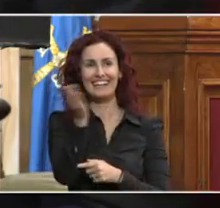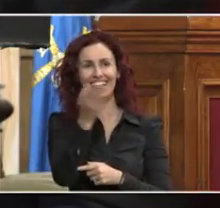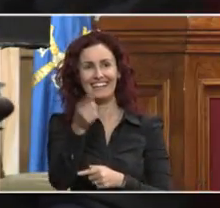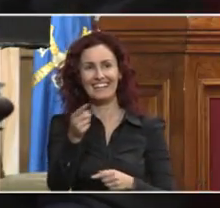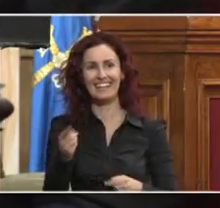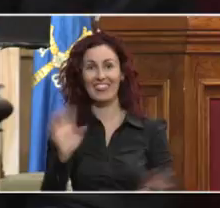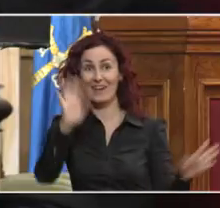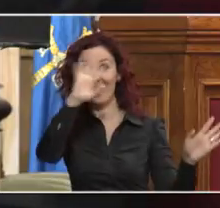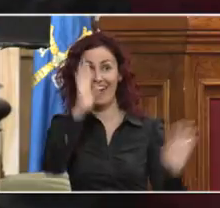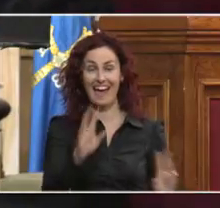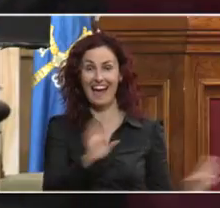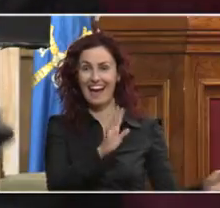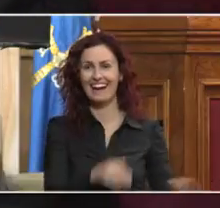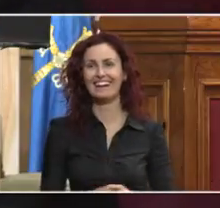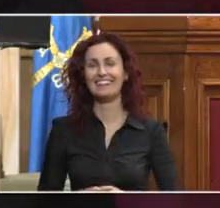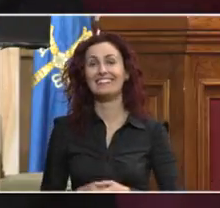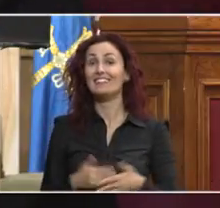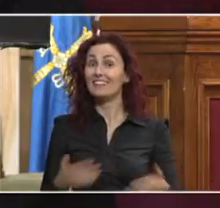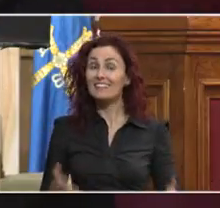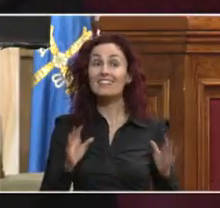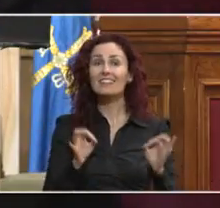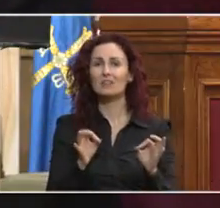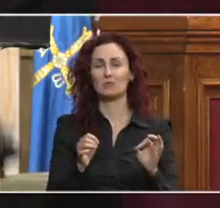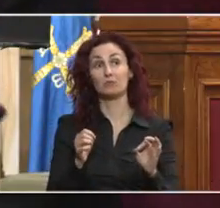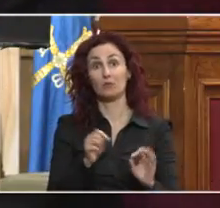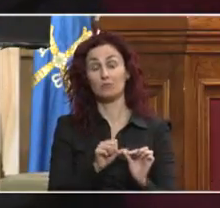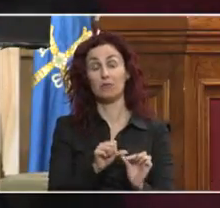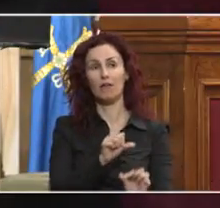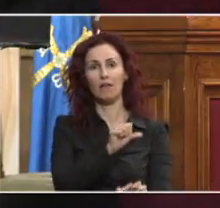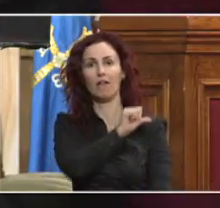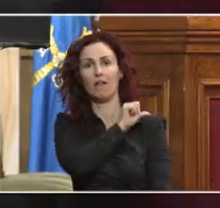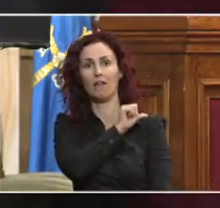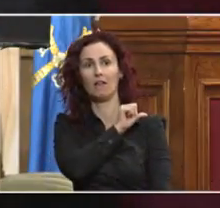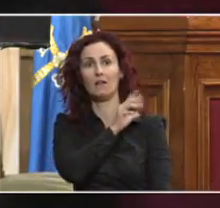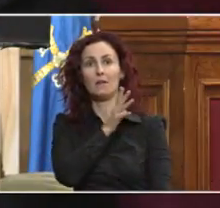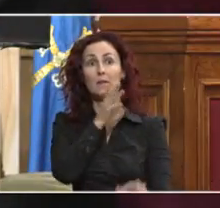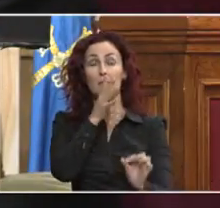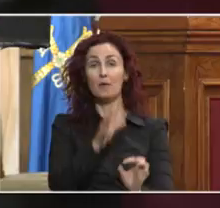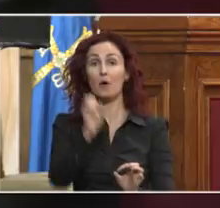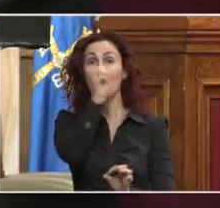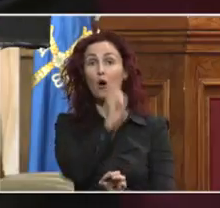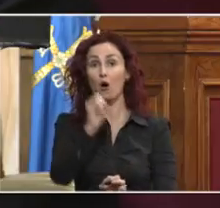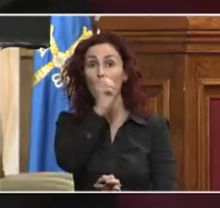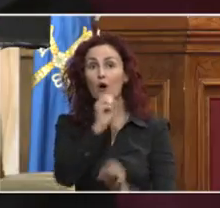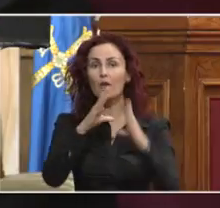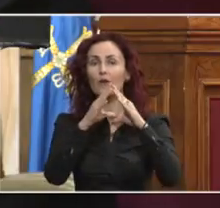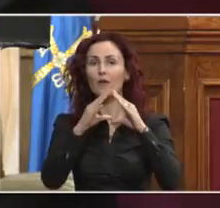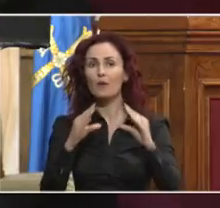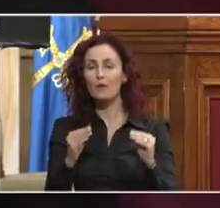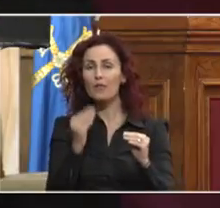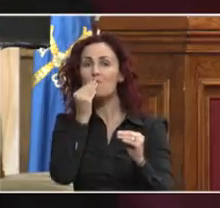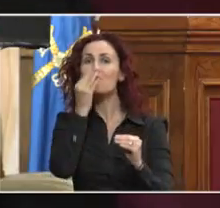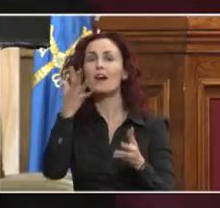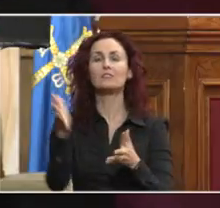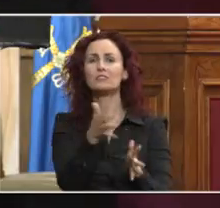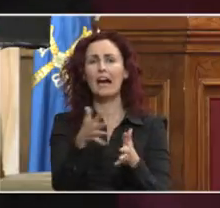están saludando. Ha sido un camino muy largo, ¿no? Desde el coro de ingeniería de la Universidad de Buenos Aires